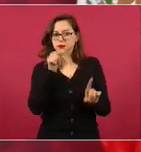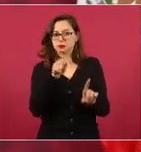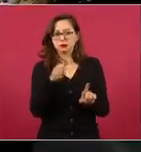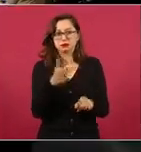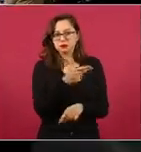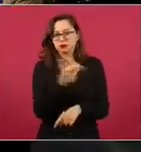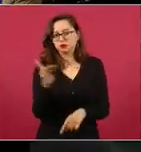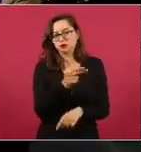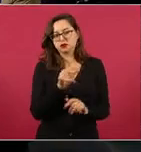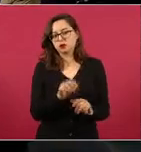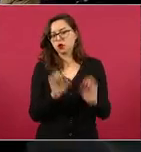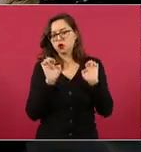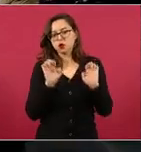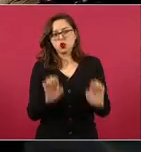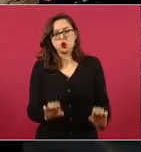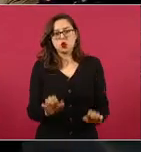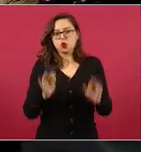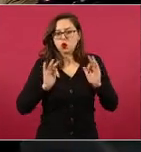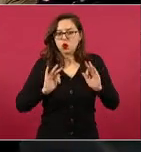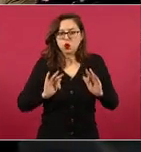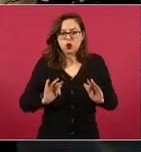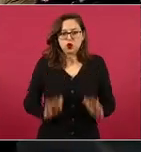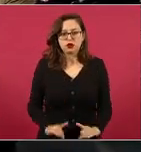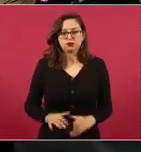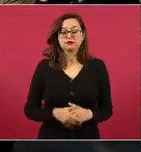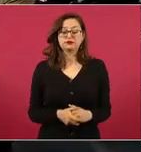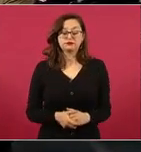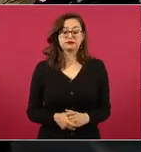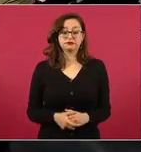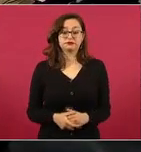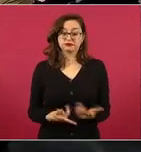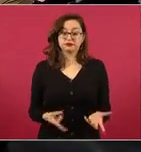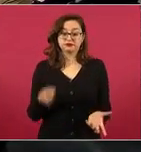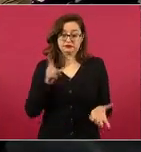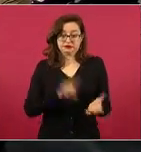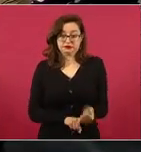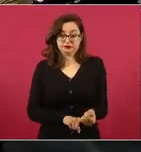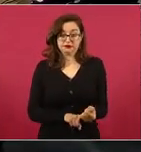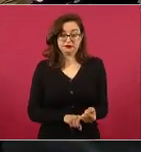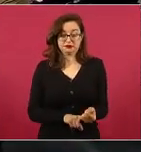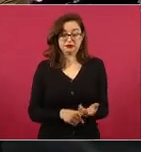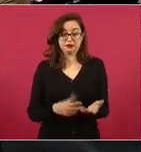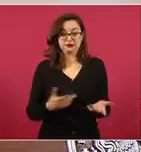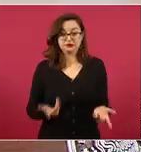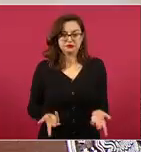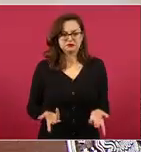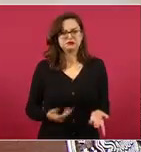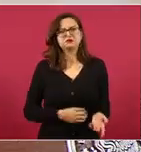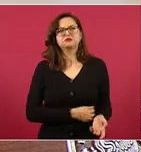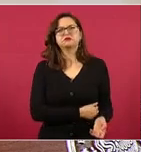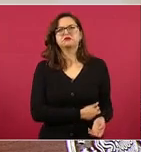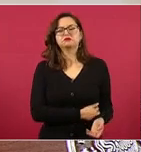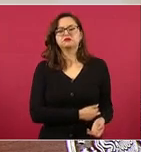Claro que ayer que hablamos de los sueldos, ¿no? A mí me alcanzaría como para